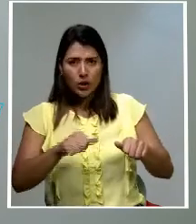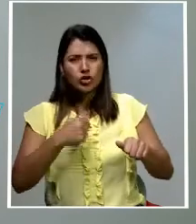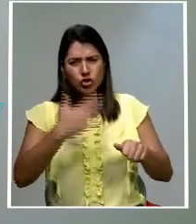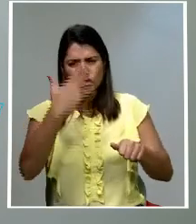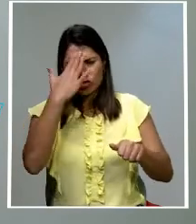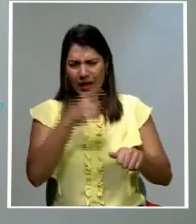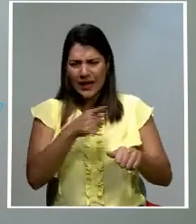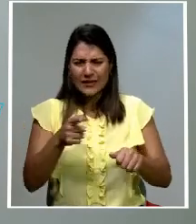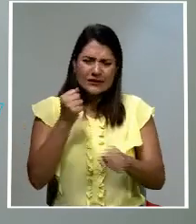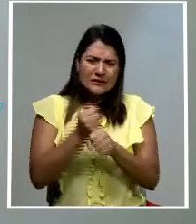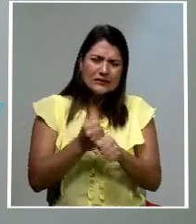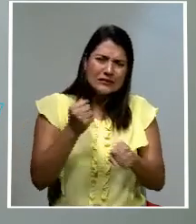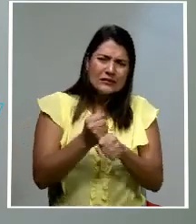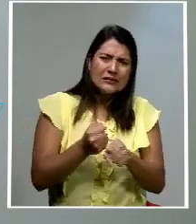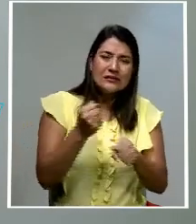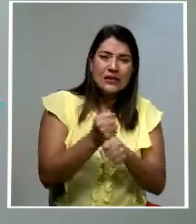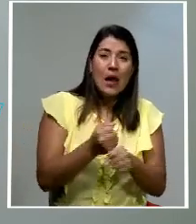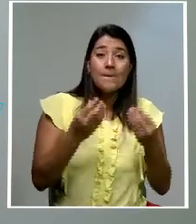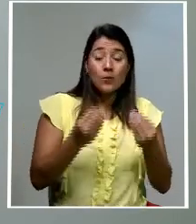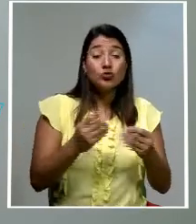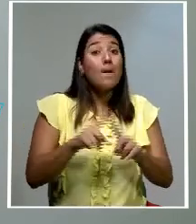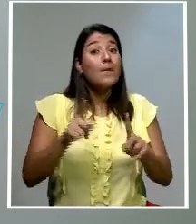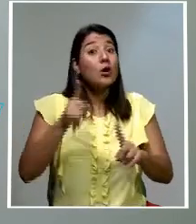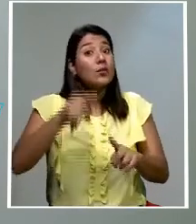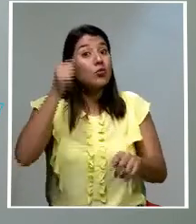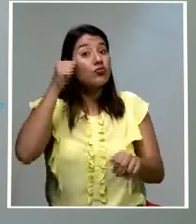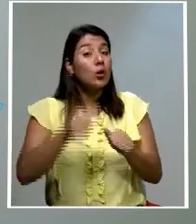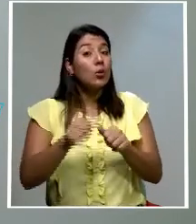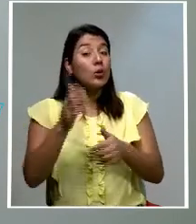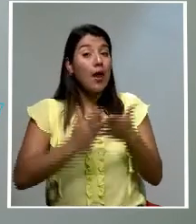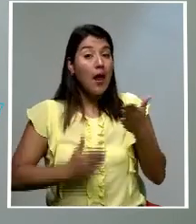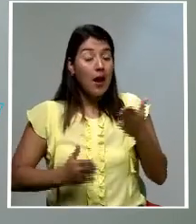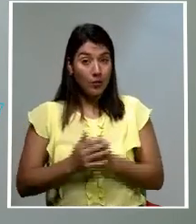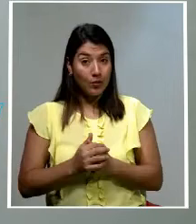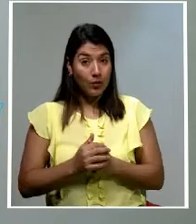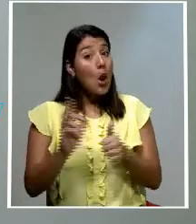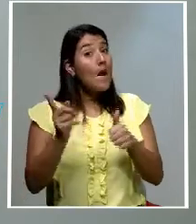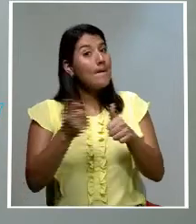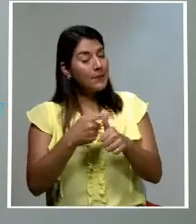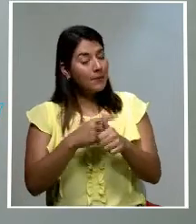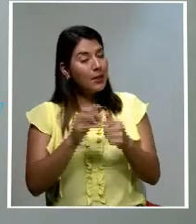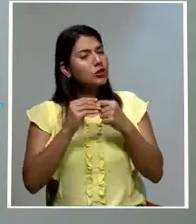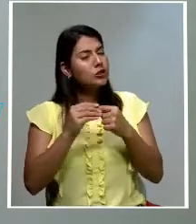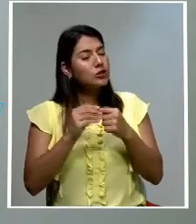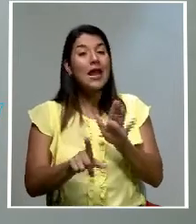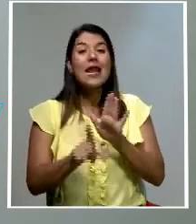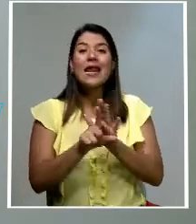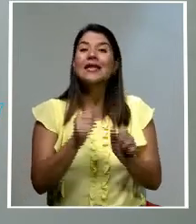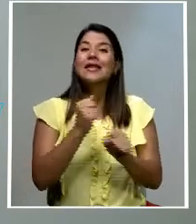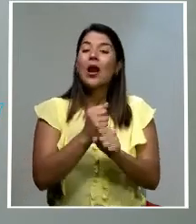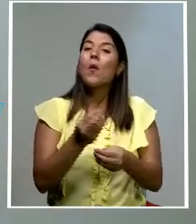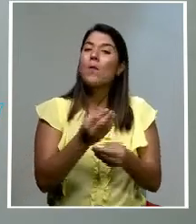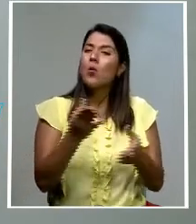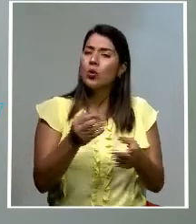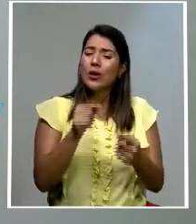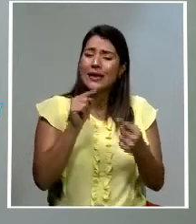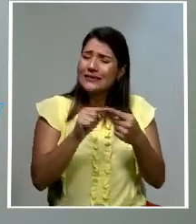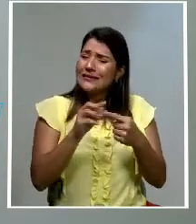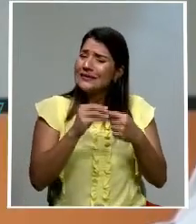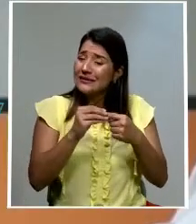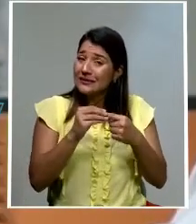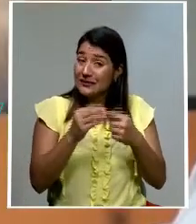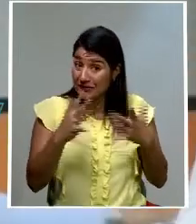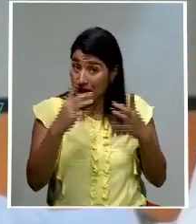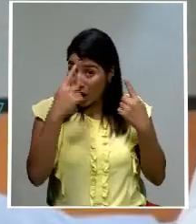muy intensamente en esto, pero hay que tener presente una cosa. Lo primero es la ley de empleo público, lo fundamental es la ley de empleo público. Estamos